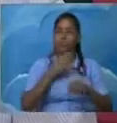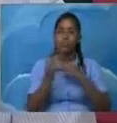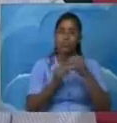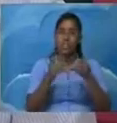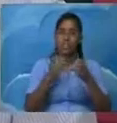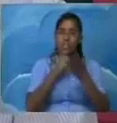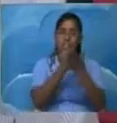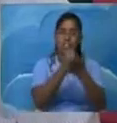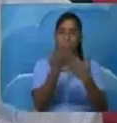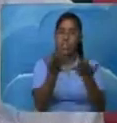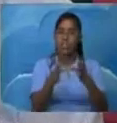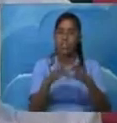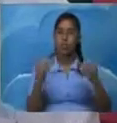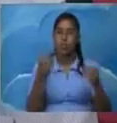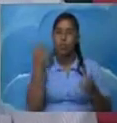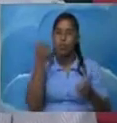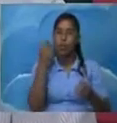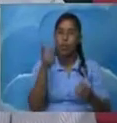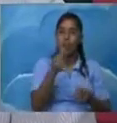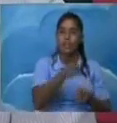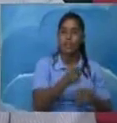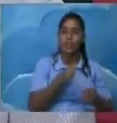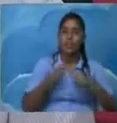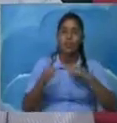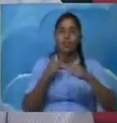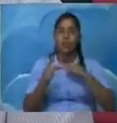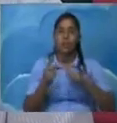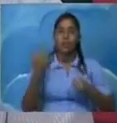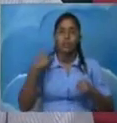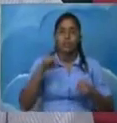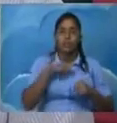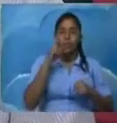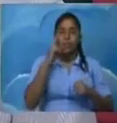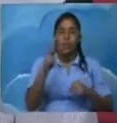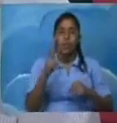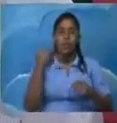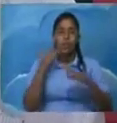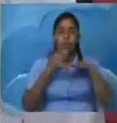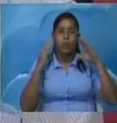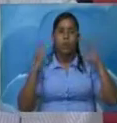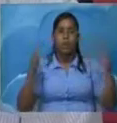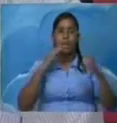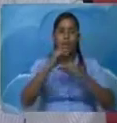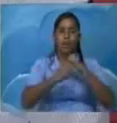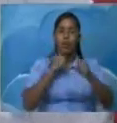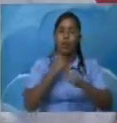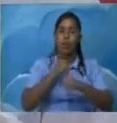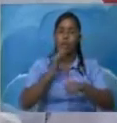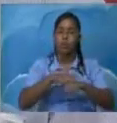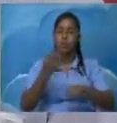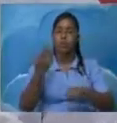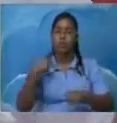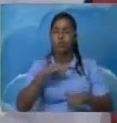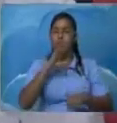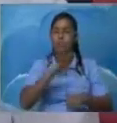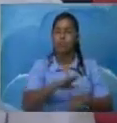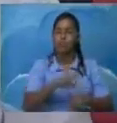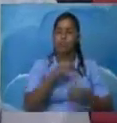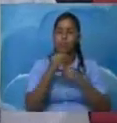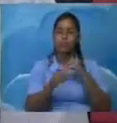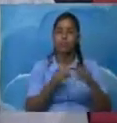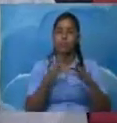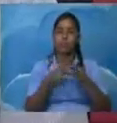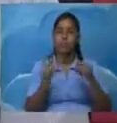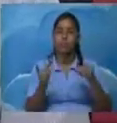busca gente, él se mueve. Y nosotros miramos eso, hermano, como una gran obra, porque nosotros estamos haciendo otra obra, pero él ha